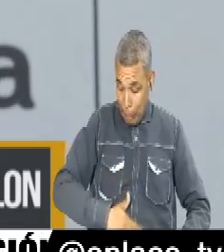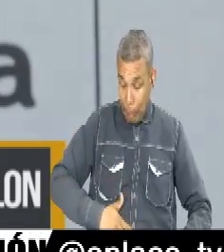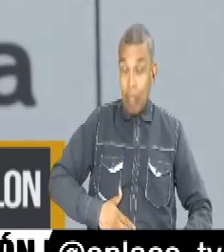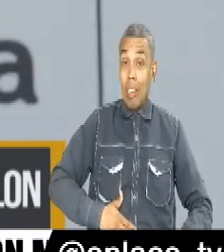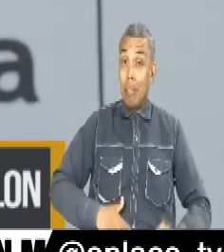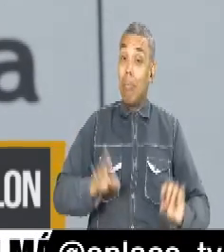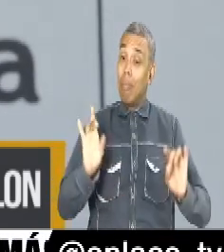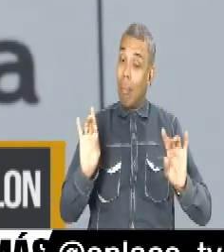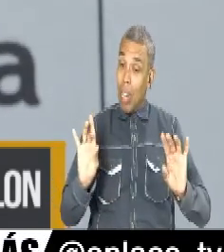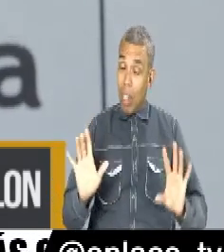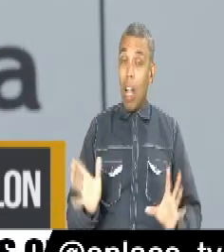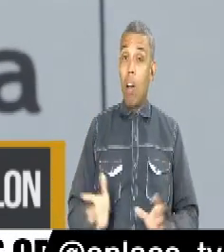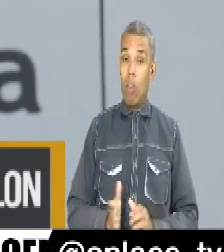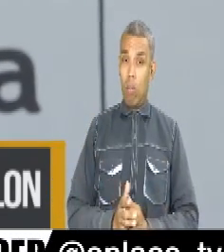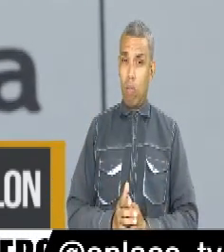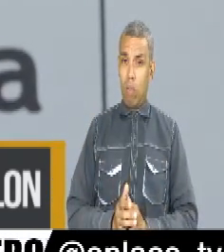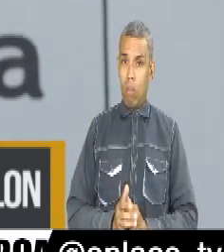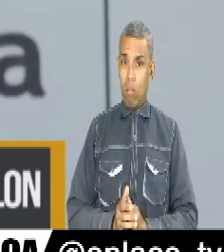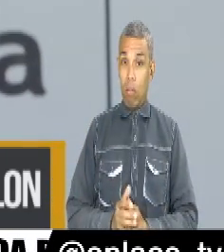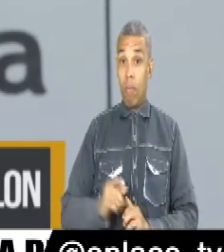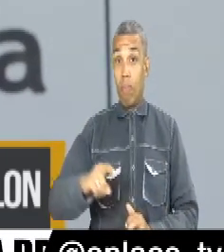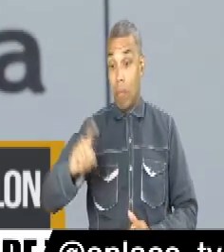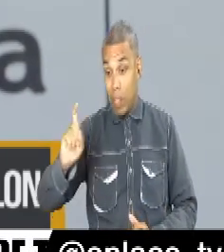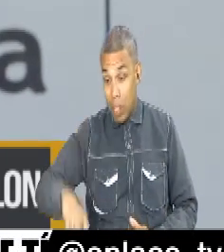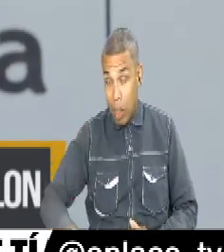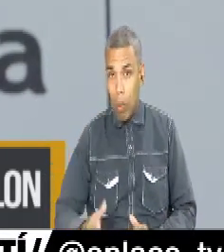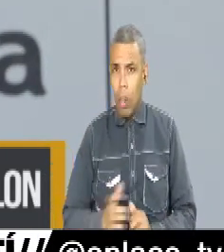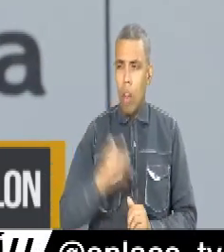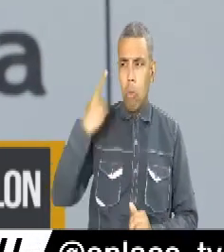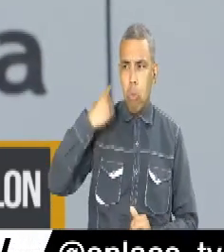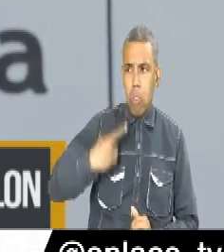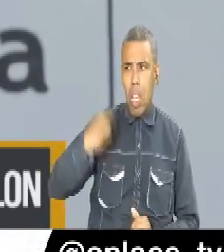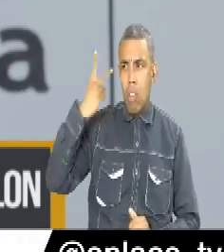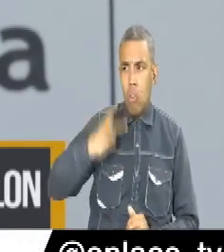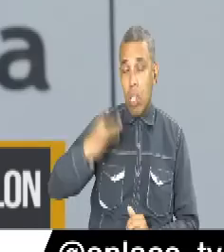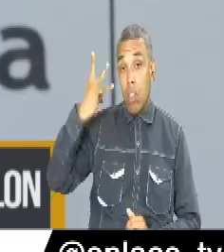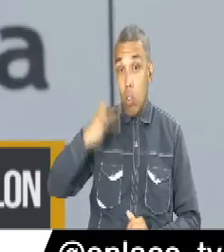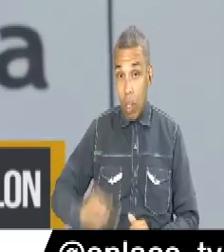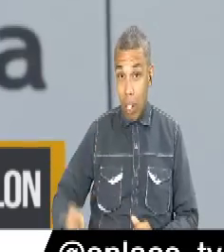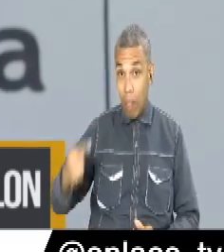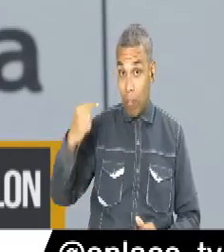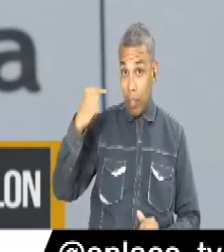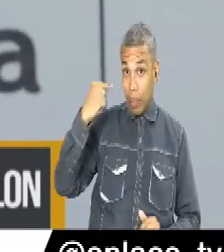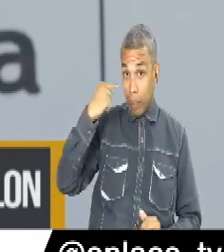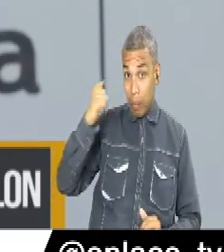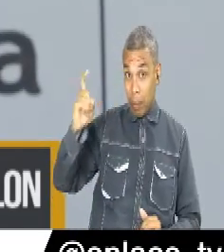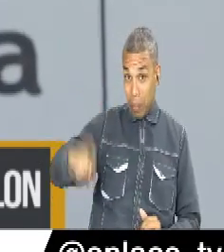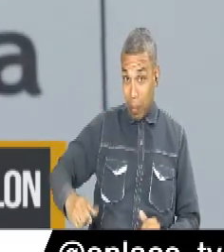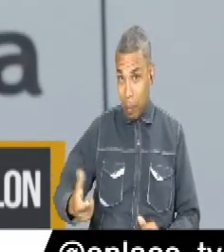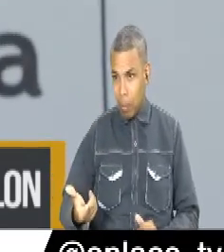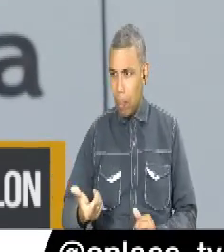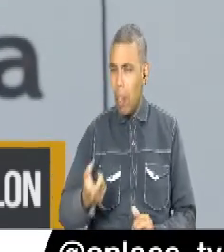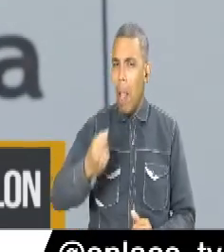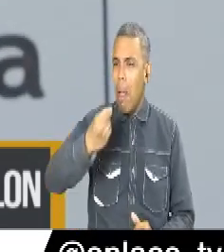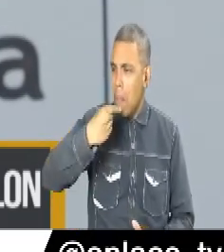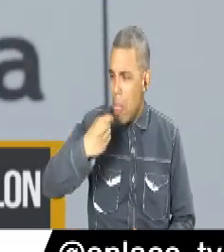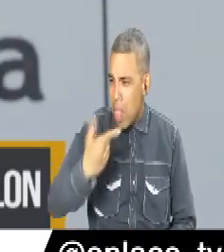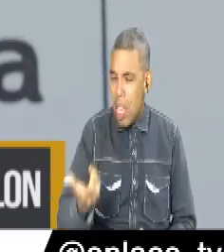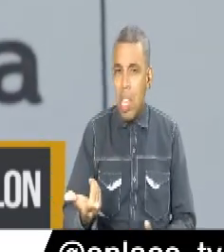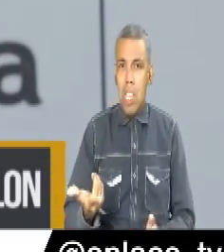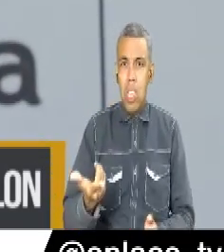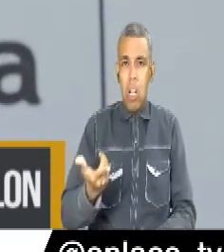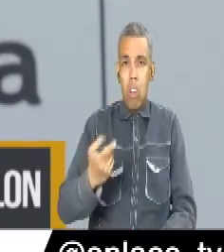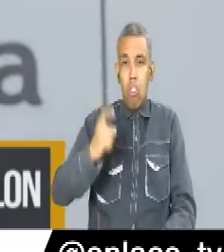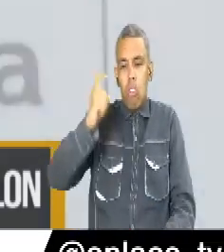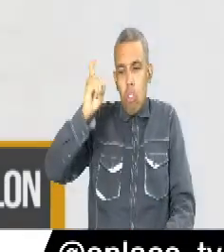a la mía hay que cambiarla cada 3 días. Y ahora Cabe Salud no me quiere ordenar, no me quiere dar la esclerosomía, y yo